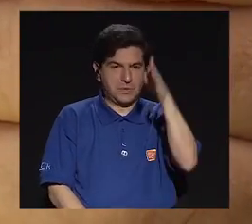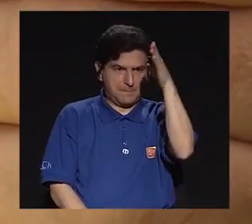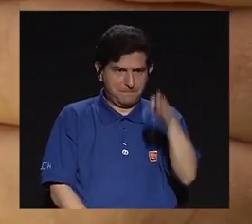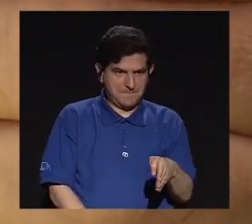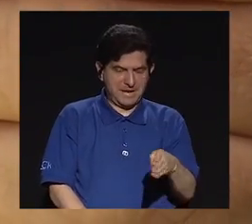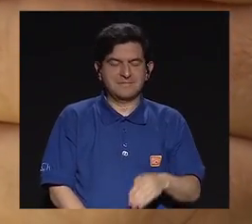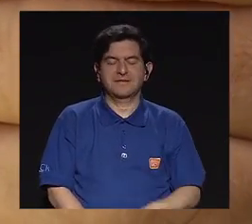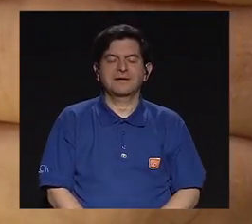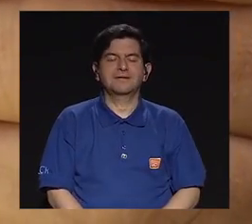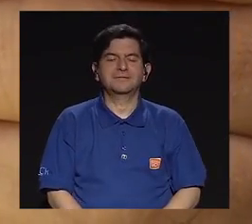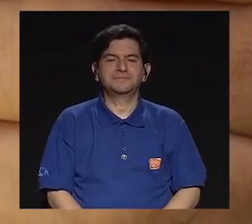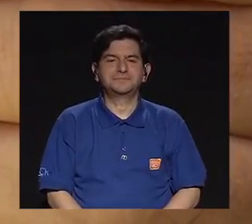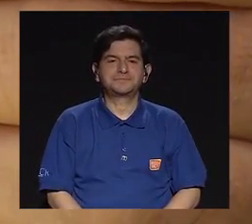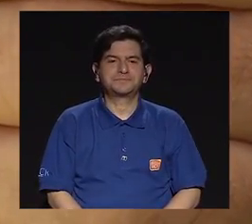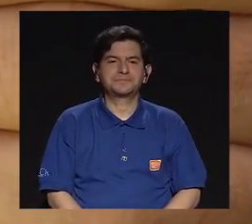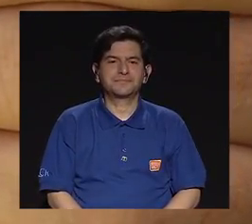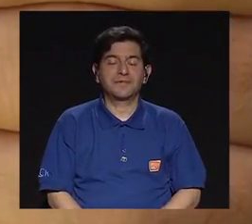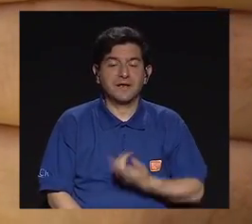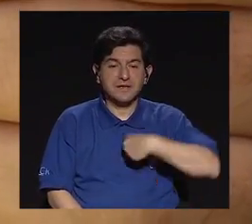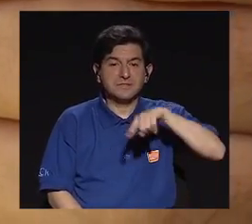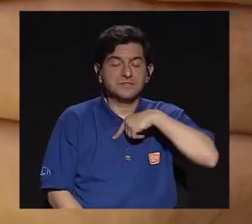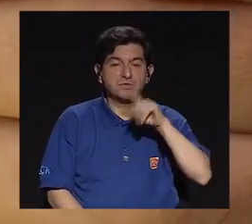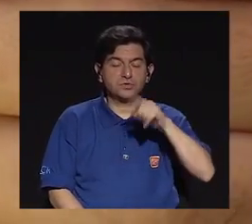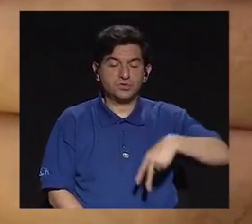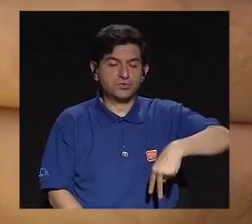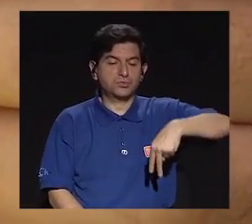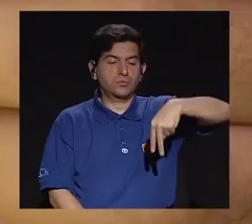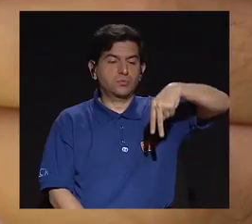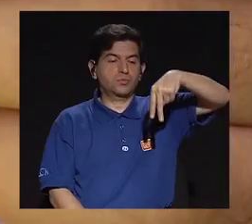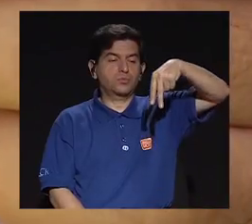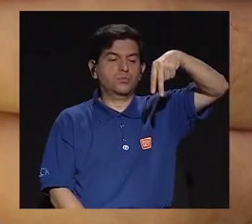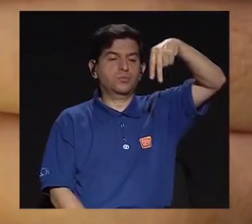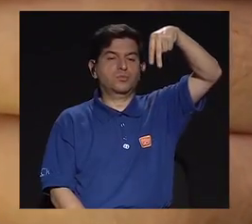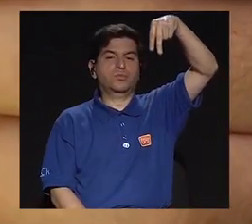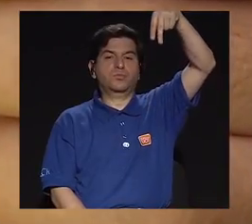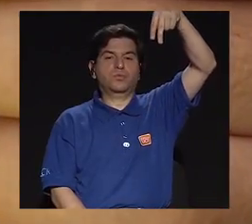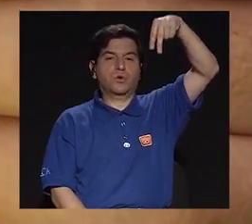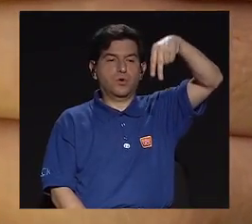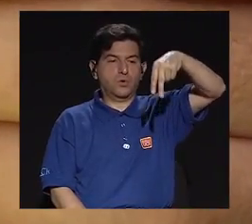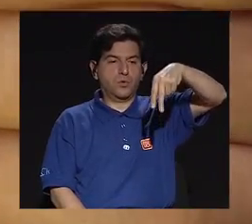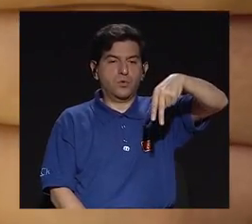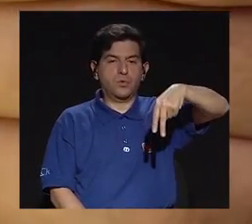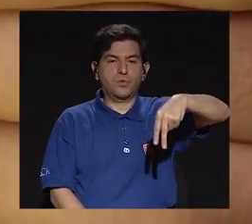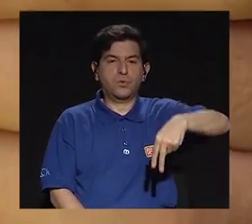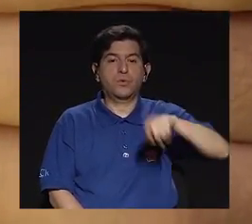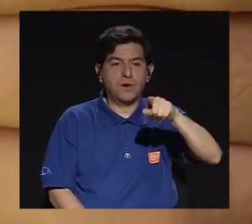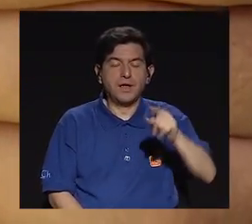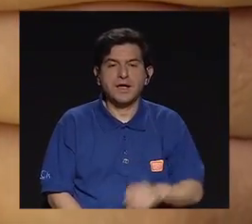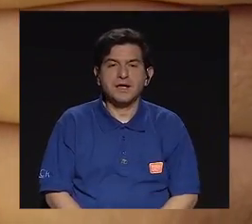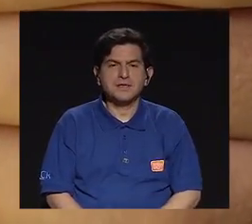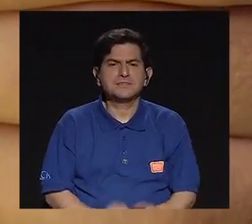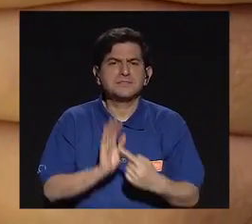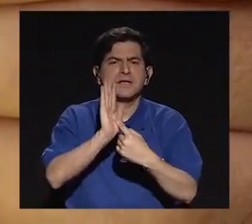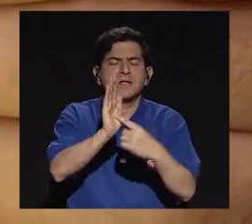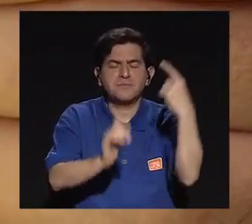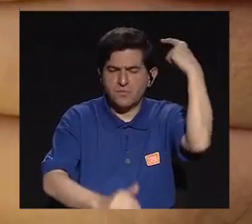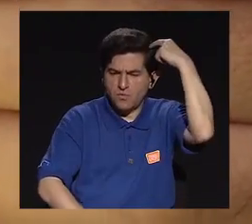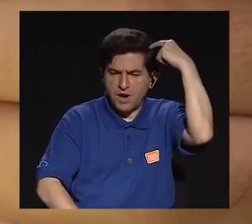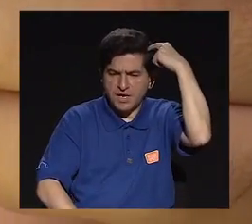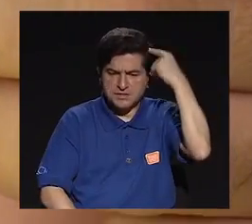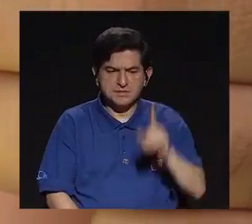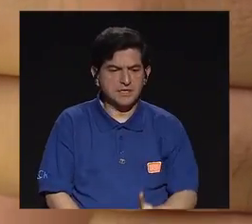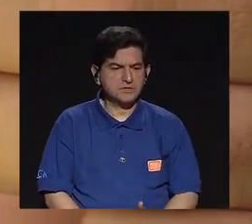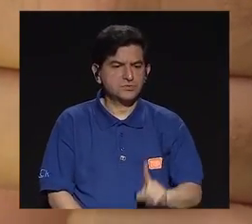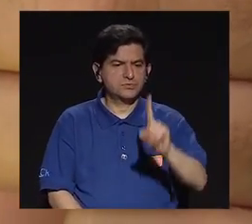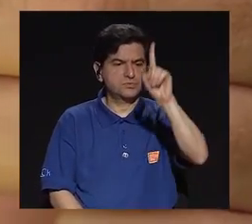con el colchón lo tenemos en posición vertical. Si vamos en un ascensor y el ascensor sube o el ascensor baja, ese órgano es el que le indica al cerebro